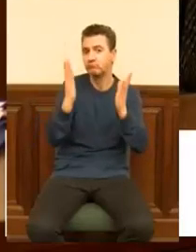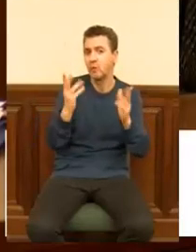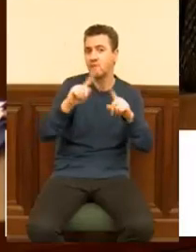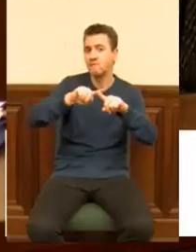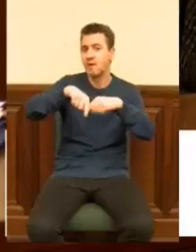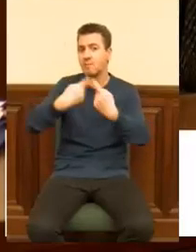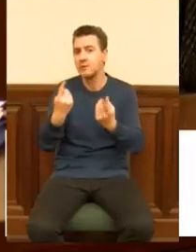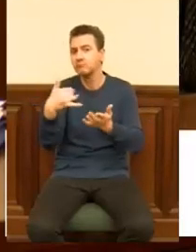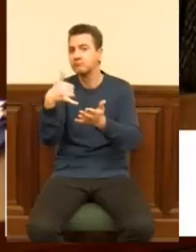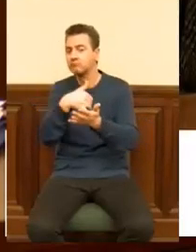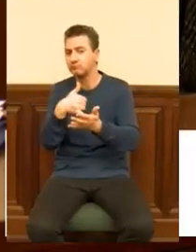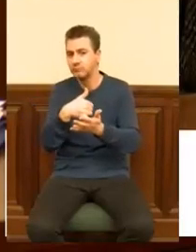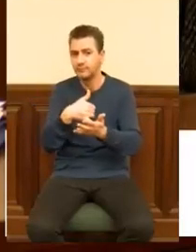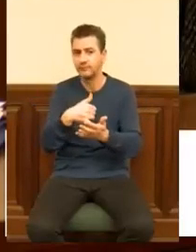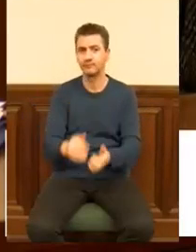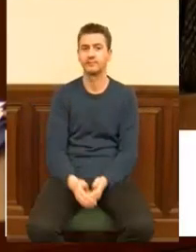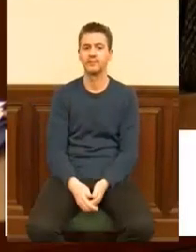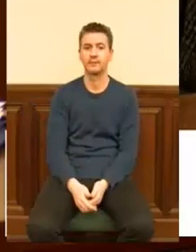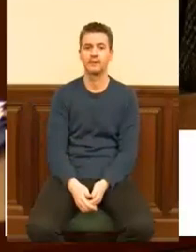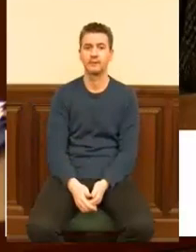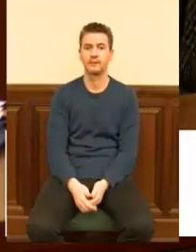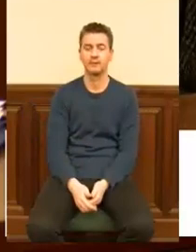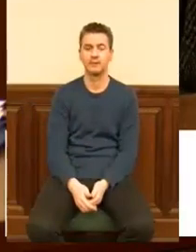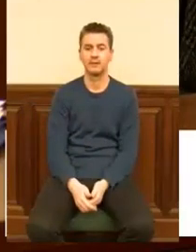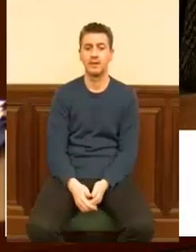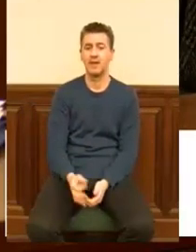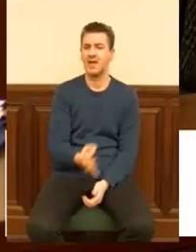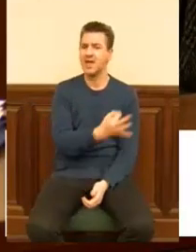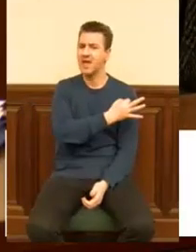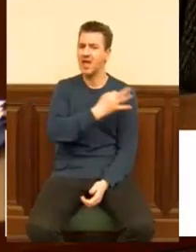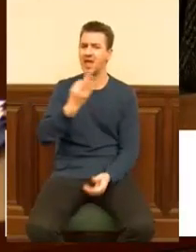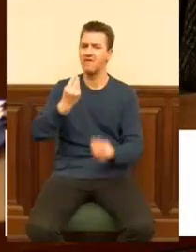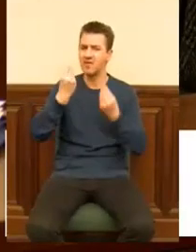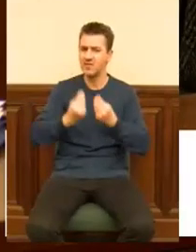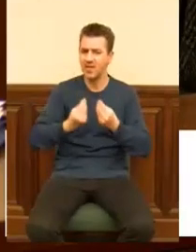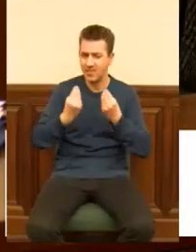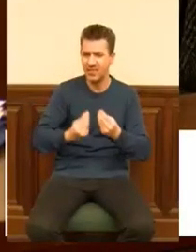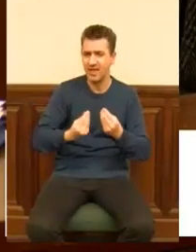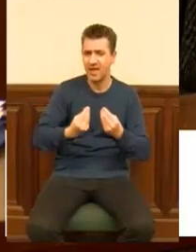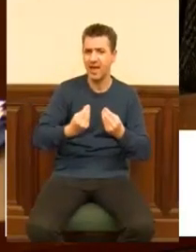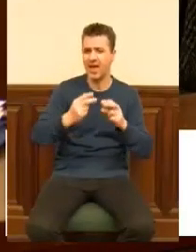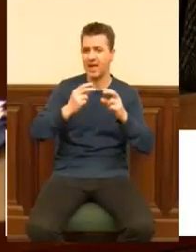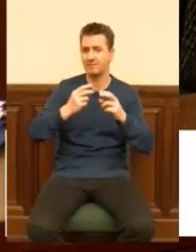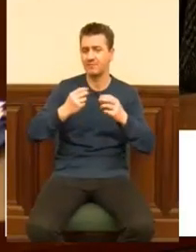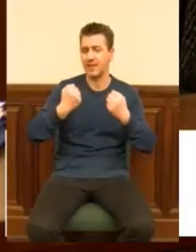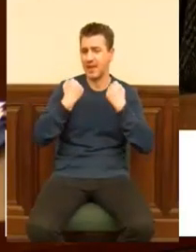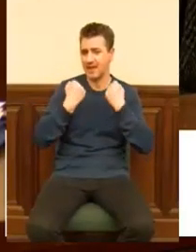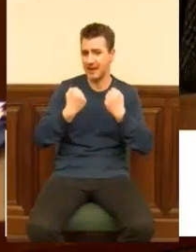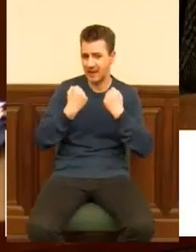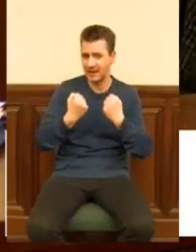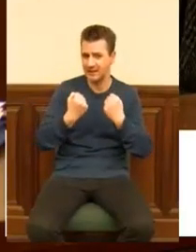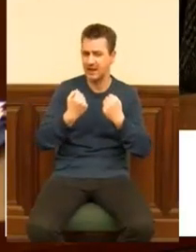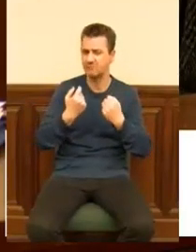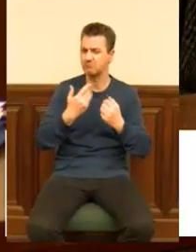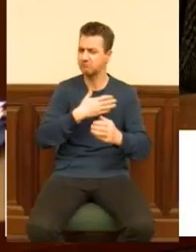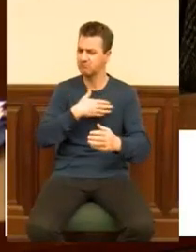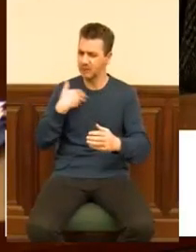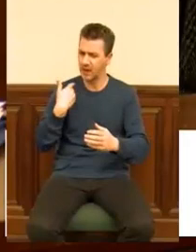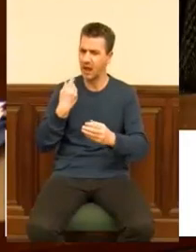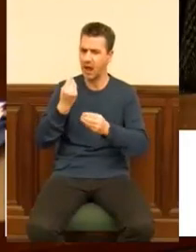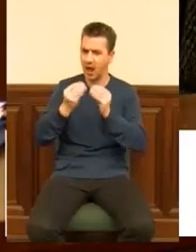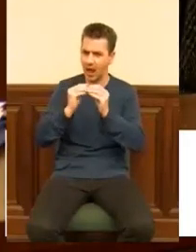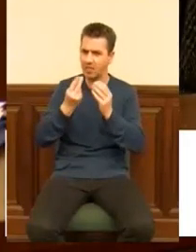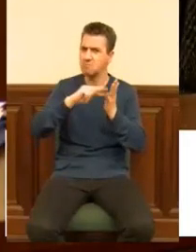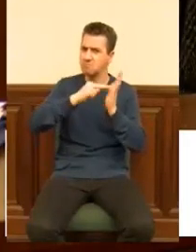estratégicamente por la microeficiencia energética. Por eso proponemos ese plan de choque de microeficiencia y también la apertura